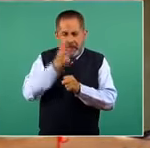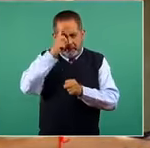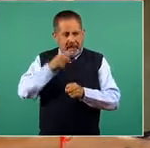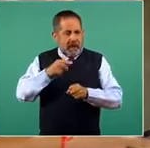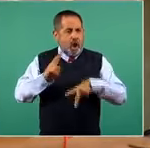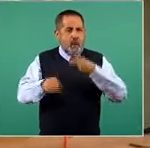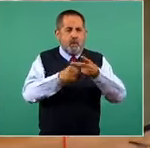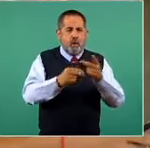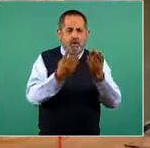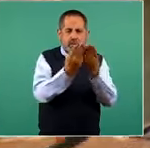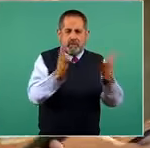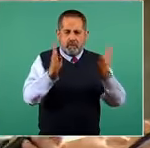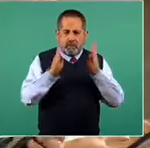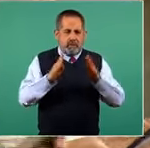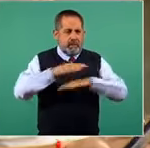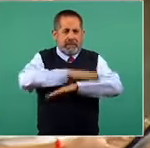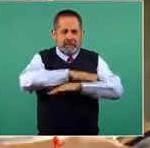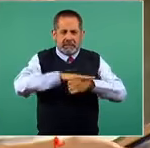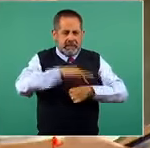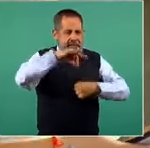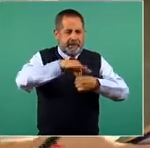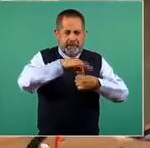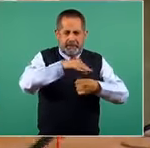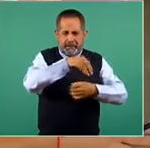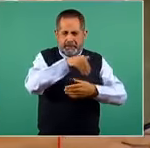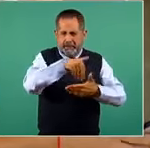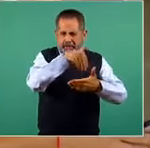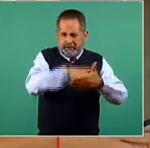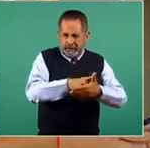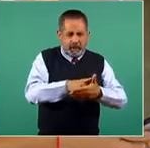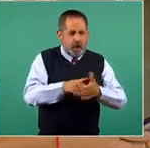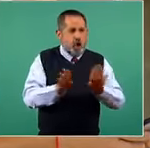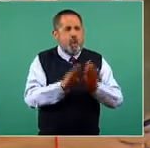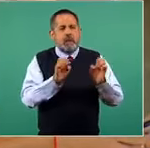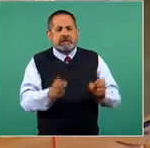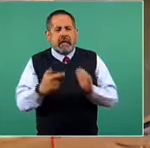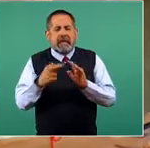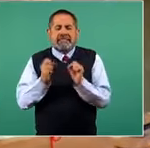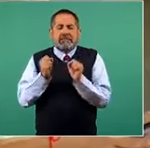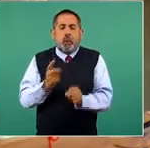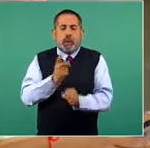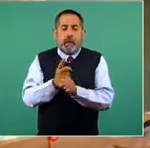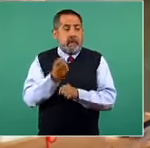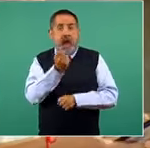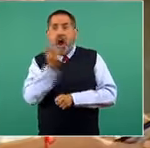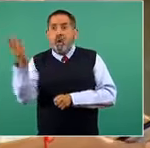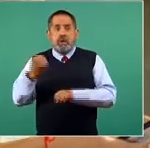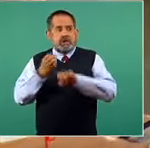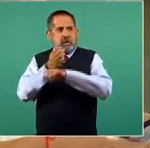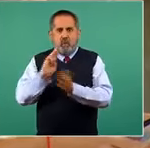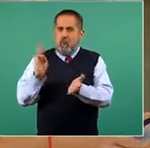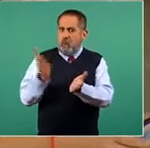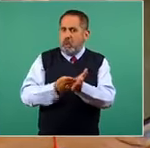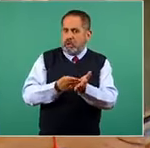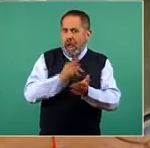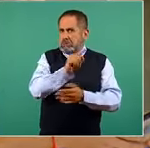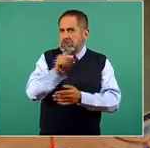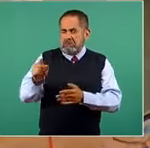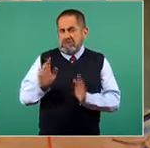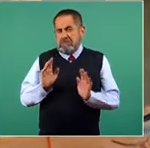en las casillas? Porque al parecer en algunos estados van a aplicar multas. No sé cómo va a estar ahí este asunto